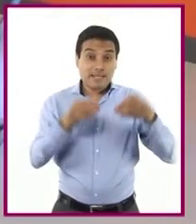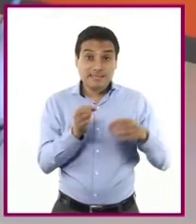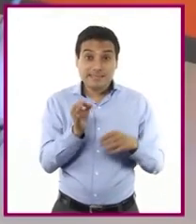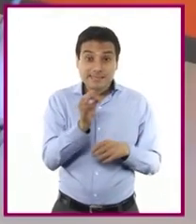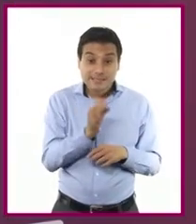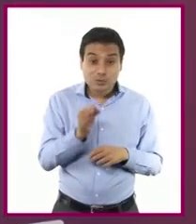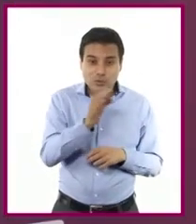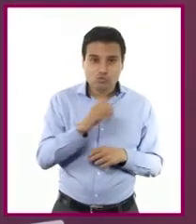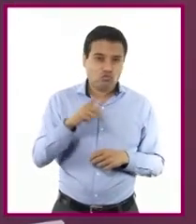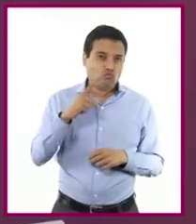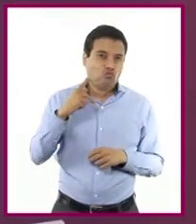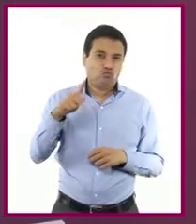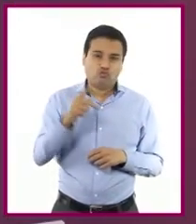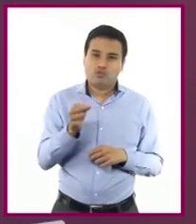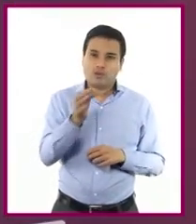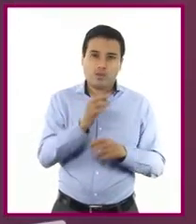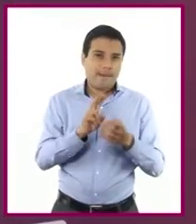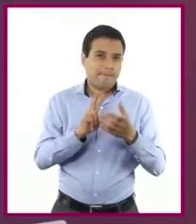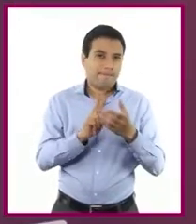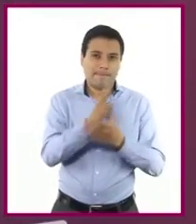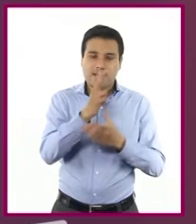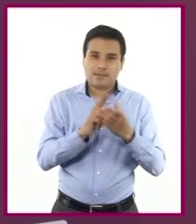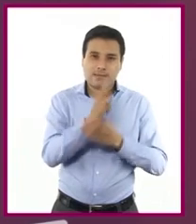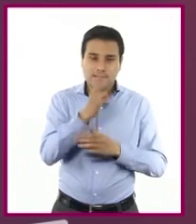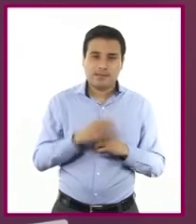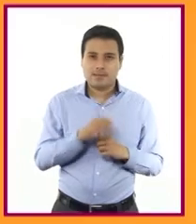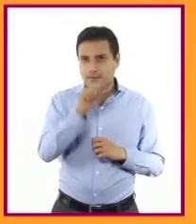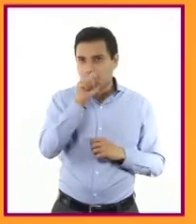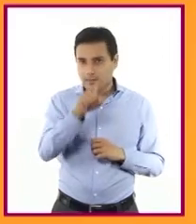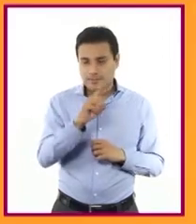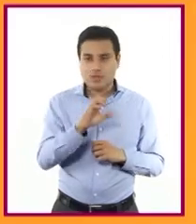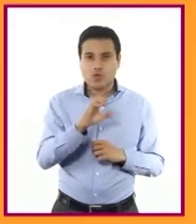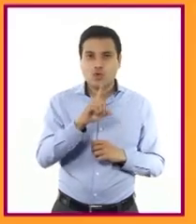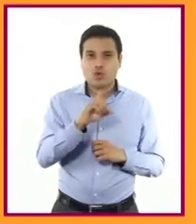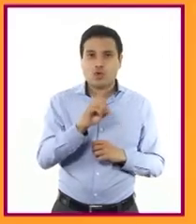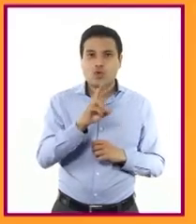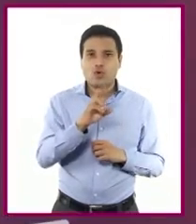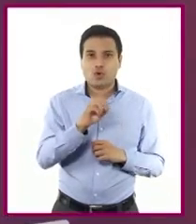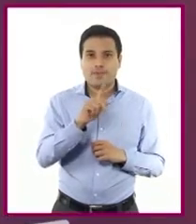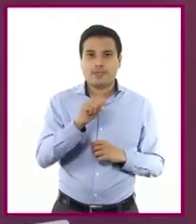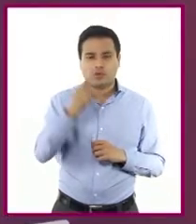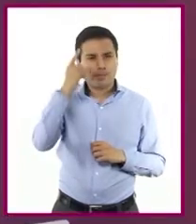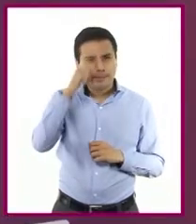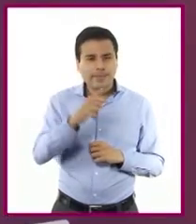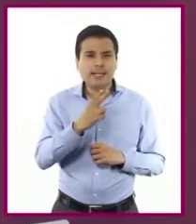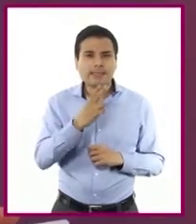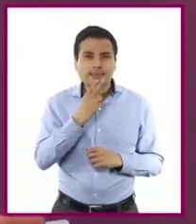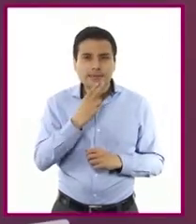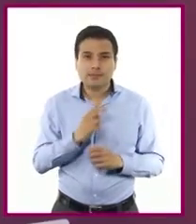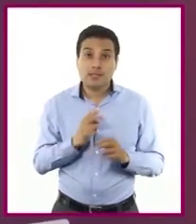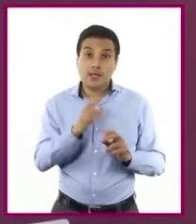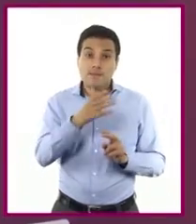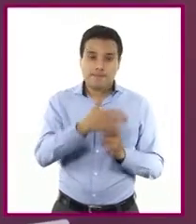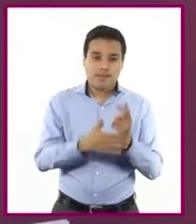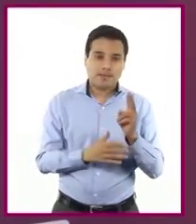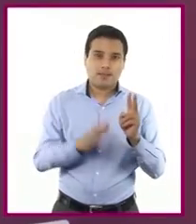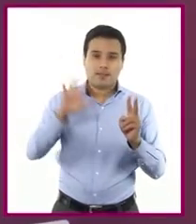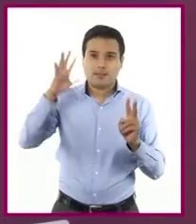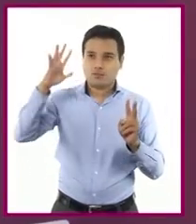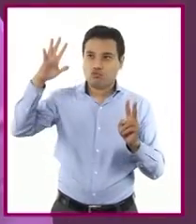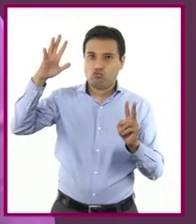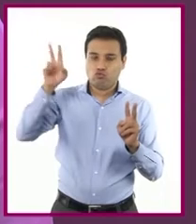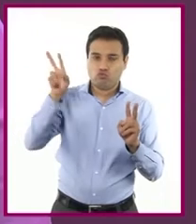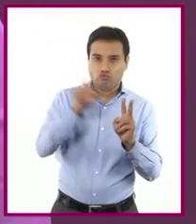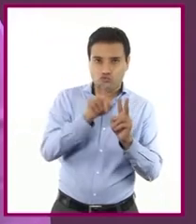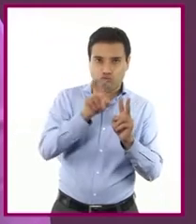que caracteriza a la célula vegetal, junto con los cloroplastos, que son responsables de la fotosíntesis, y una gran vacuola,